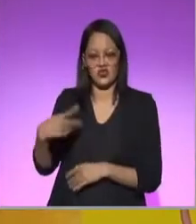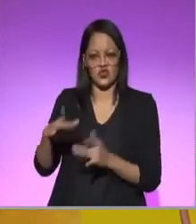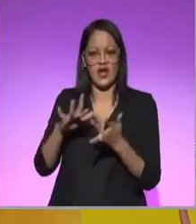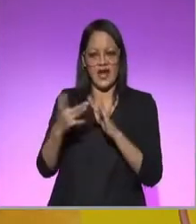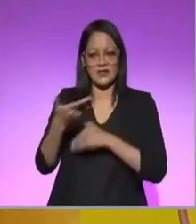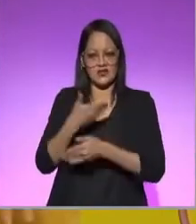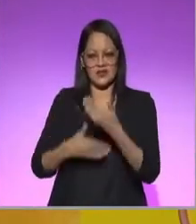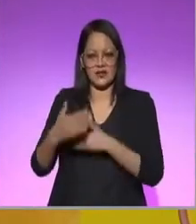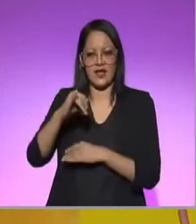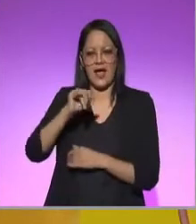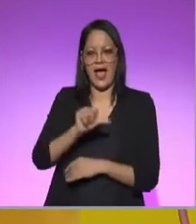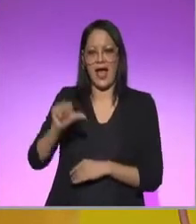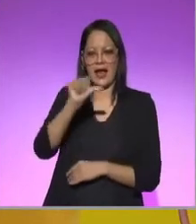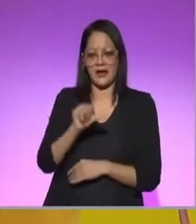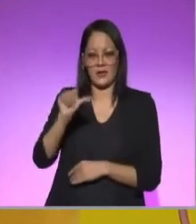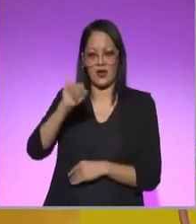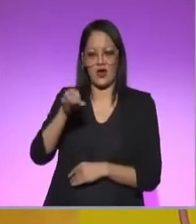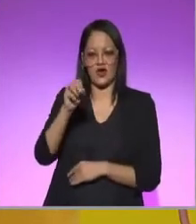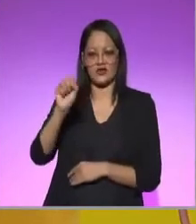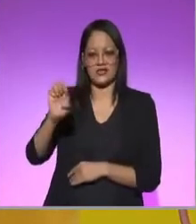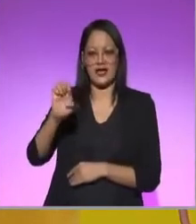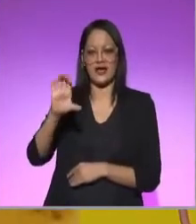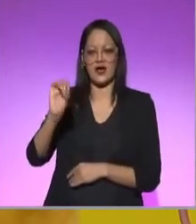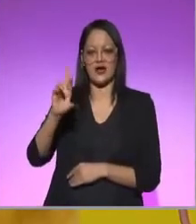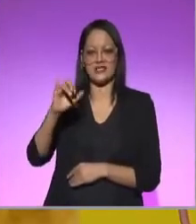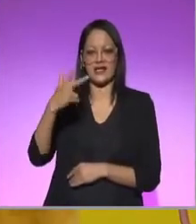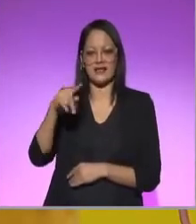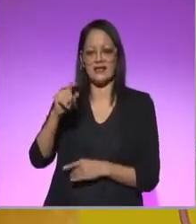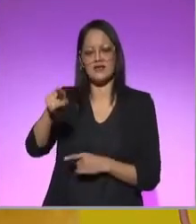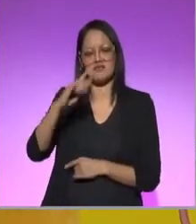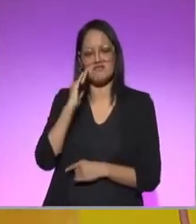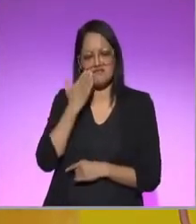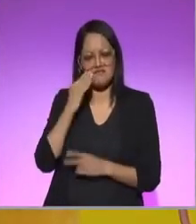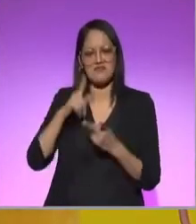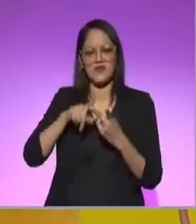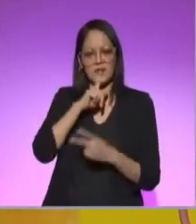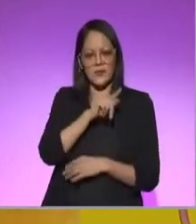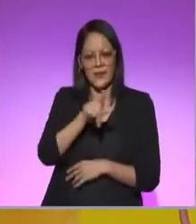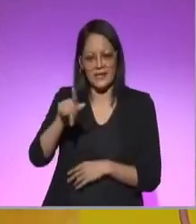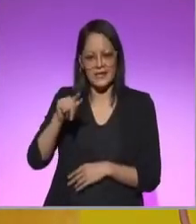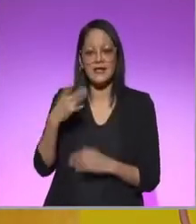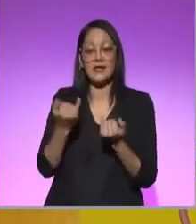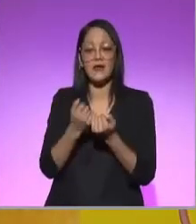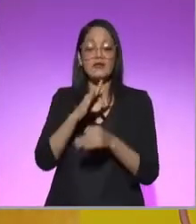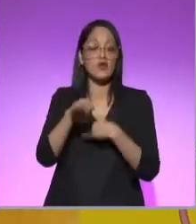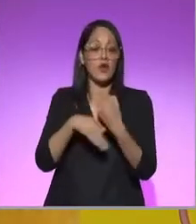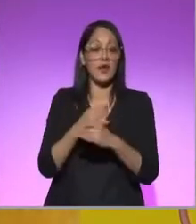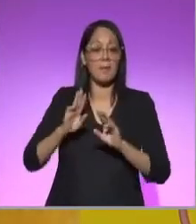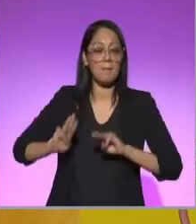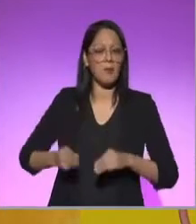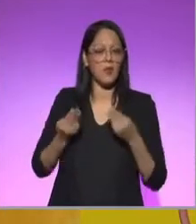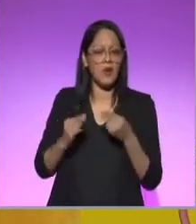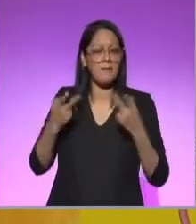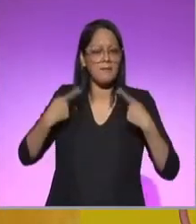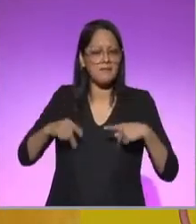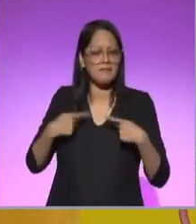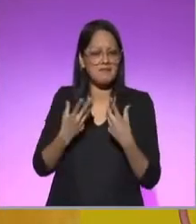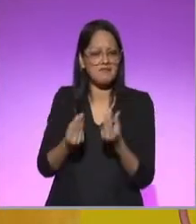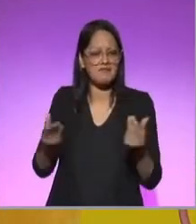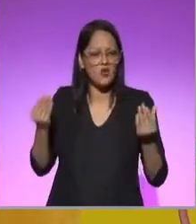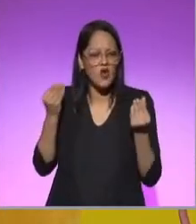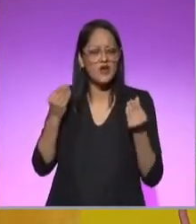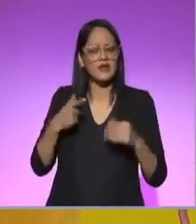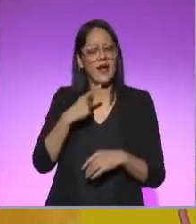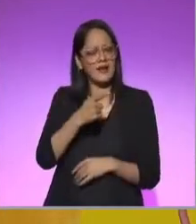así, @José Corchete, en YouTube, en Facebook, etc. Y pueden revivir la música de tantos colegas, músicos